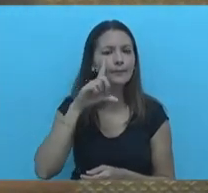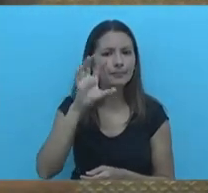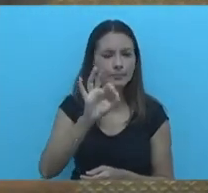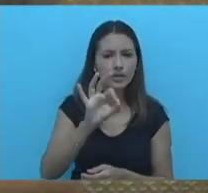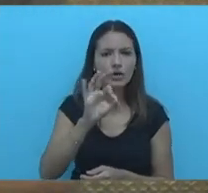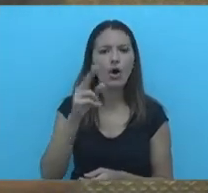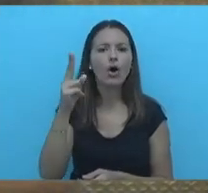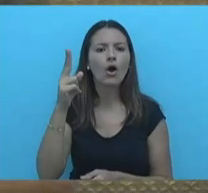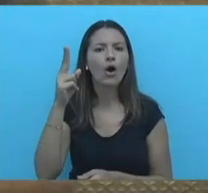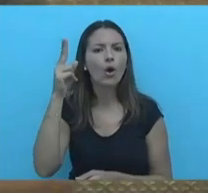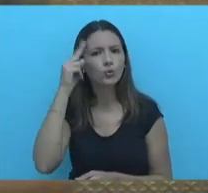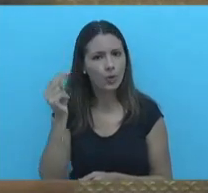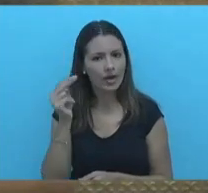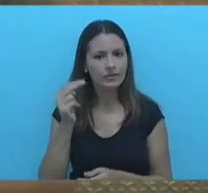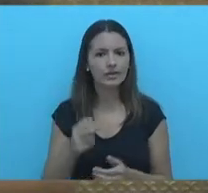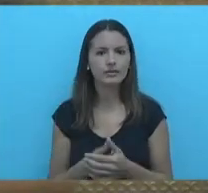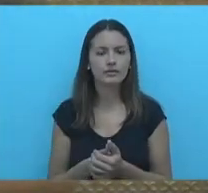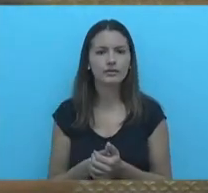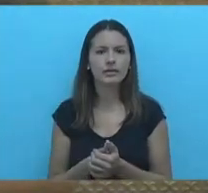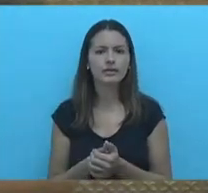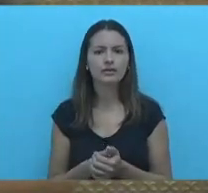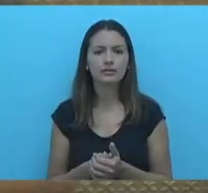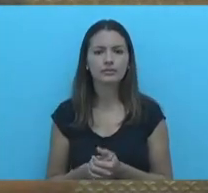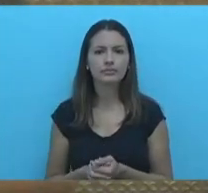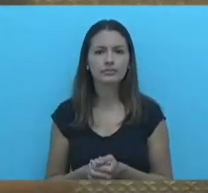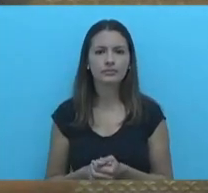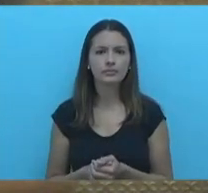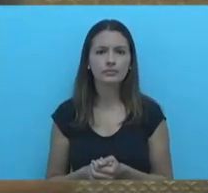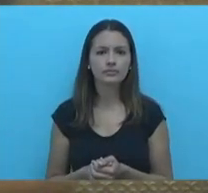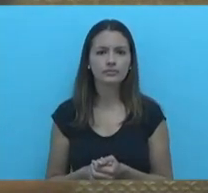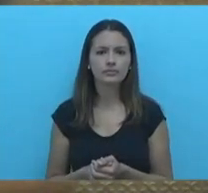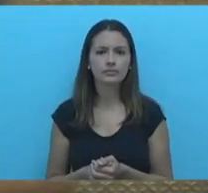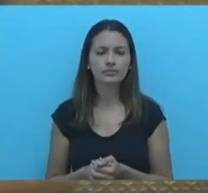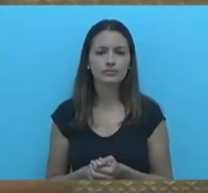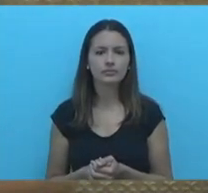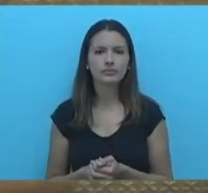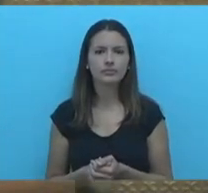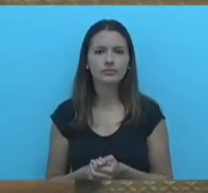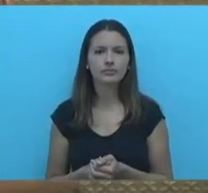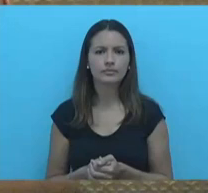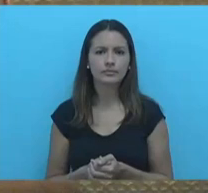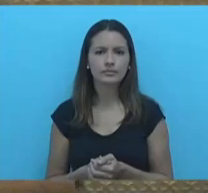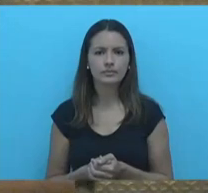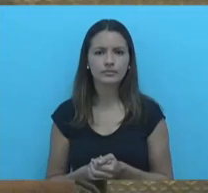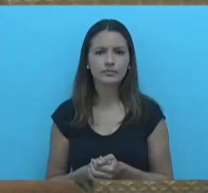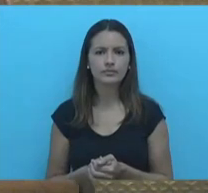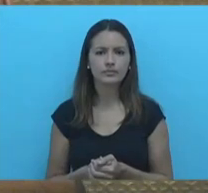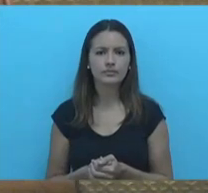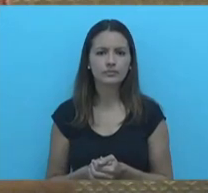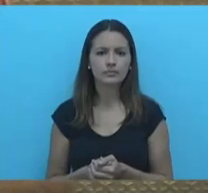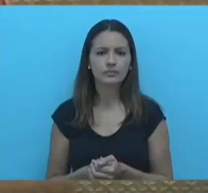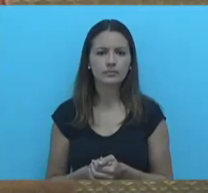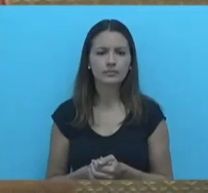risueño para nuestra vida cotidiana, porque en italiano Pío IX es Pío IX, y termina generando incluso la idea de lo